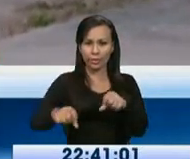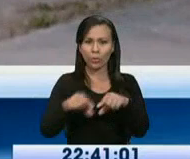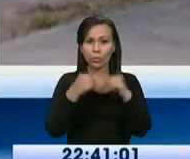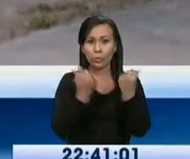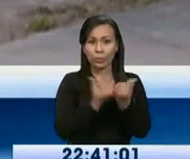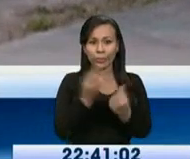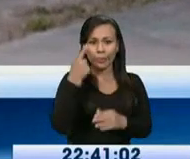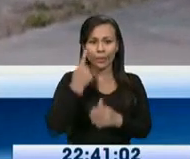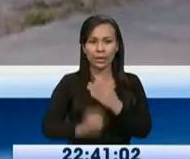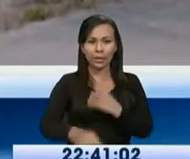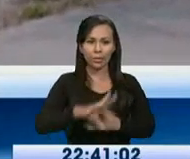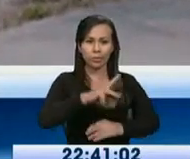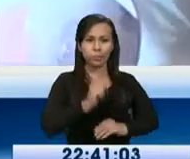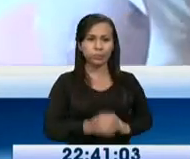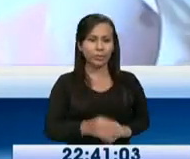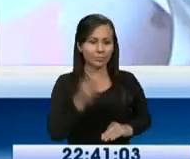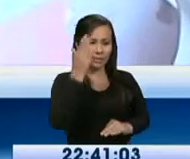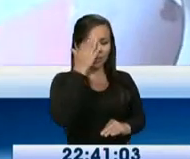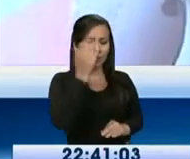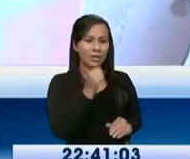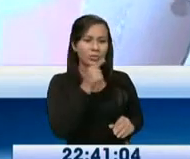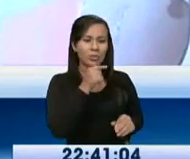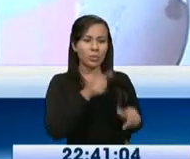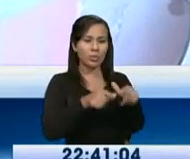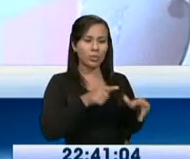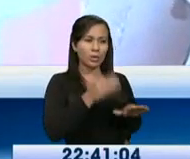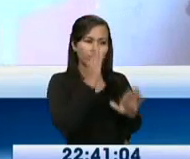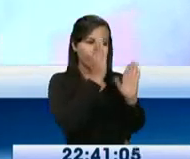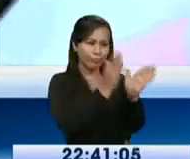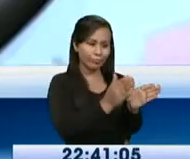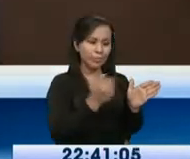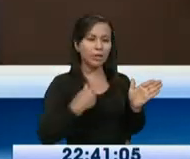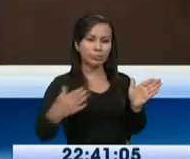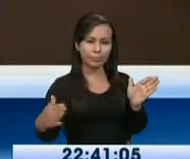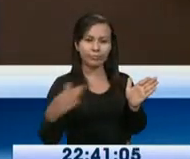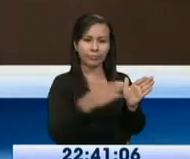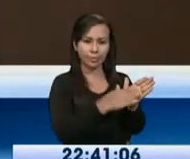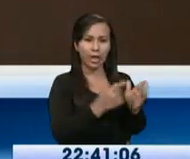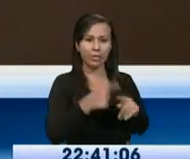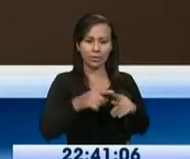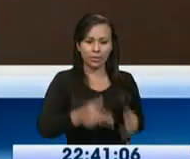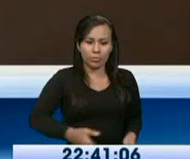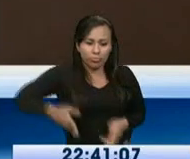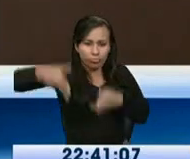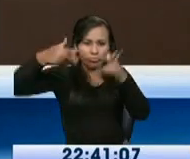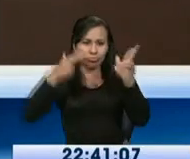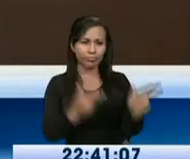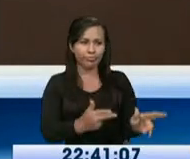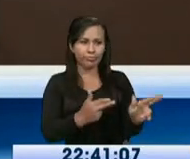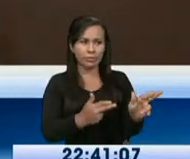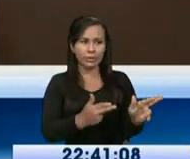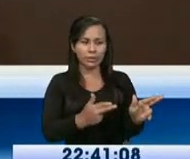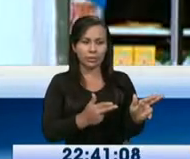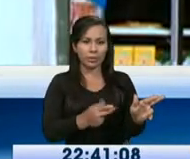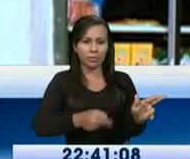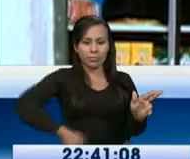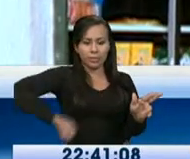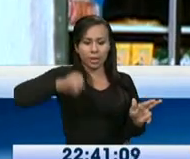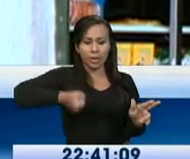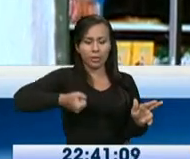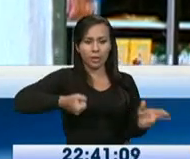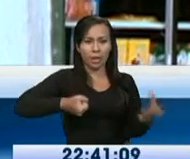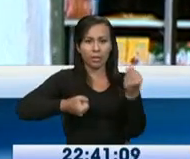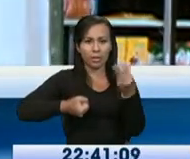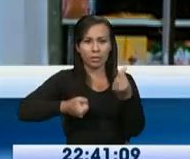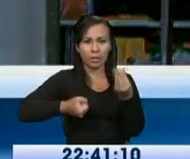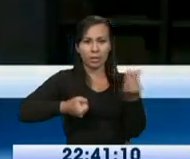ya tenían identificados a los blancos. Irrumpieron violentamente, con armas de fuego atemorizaron al que tenía la maleta, con el dinero, y